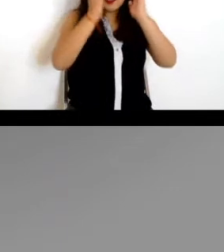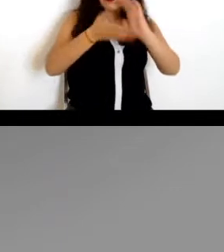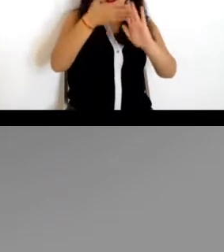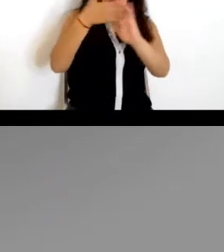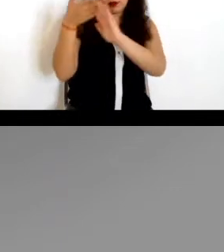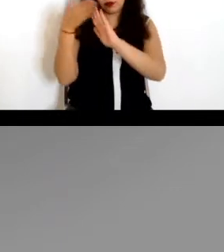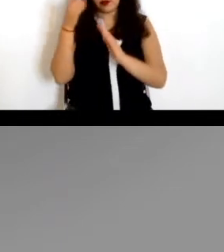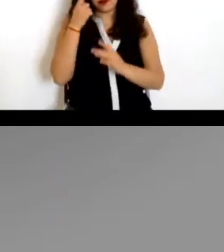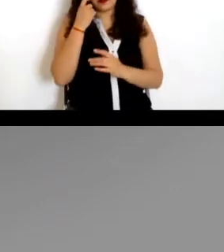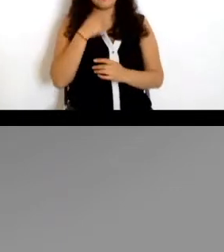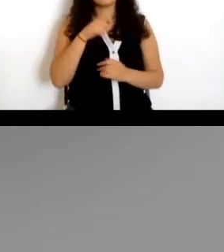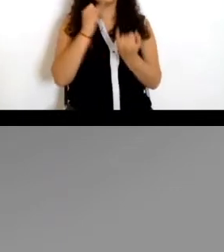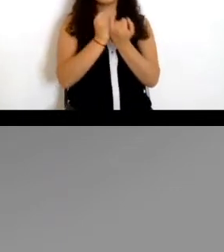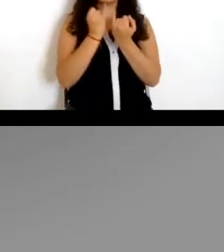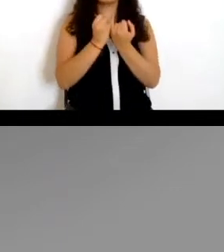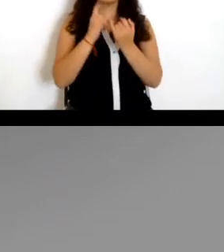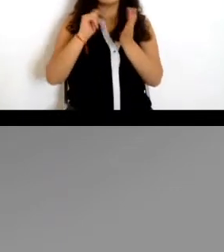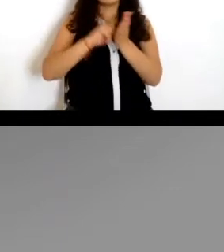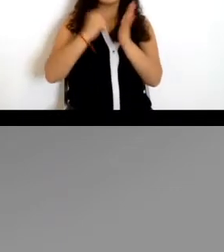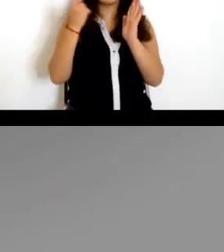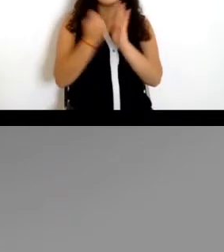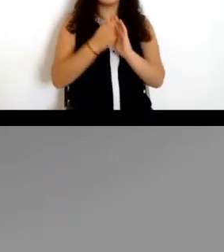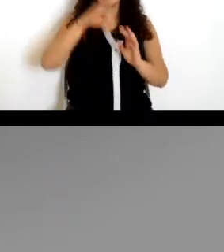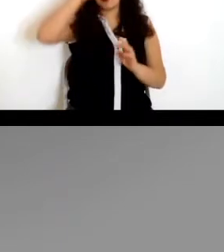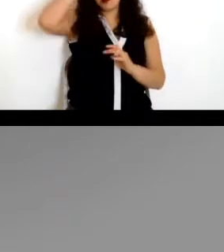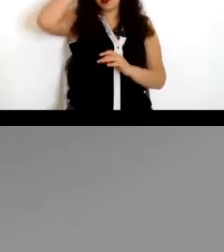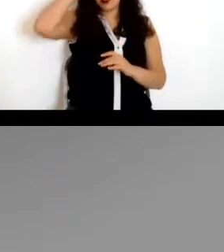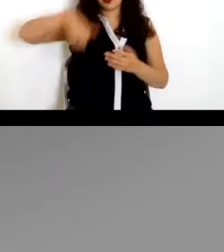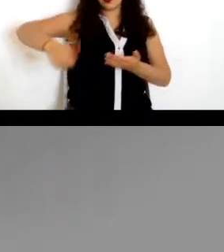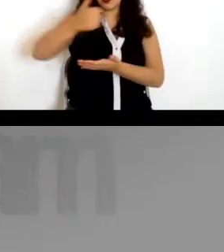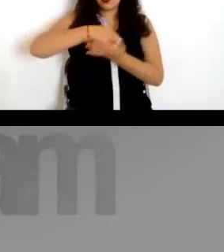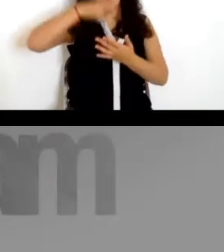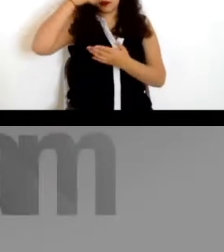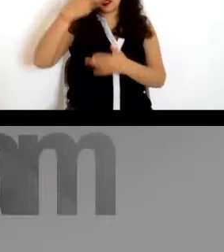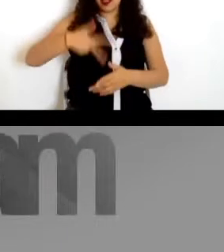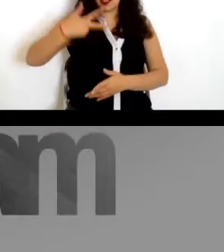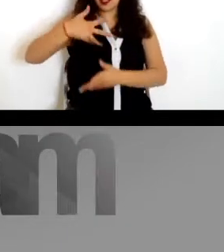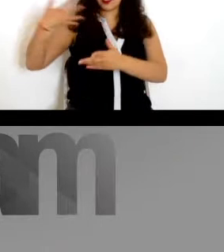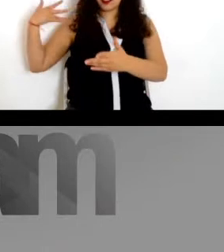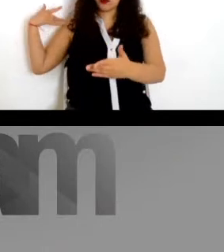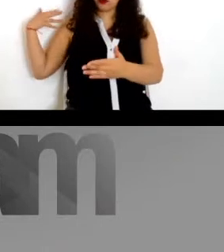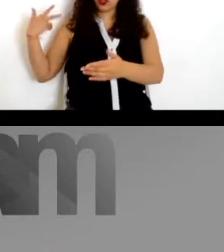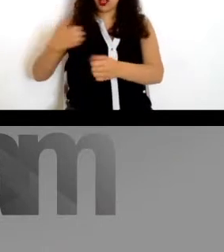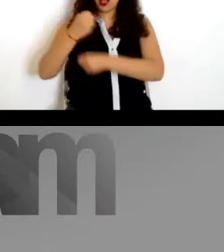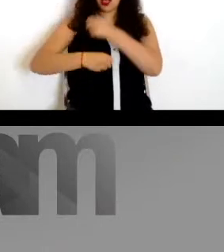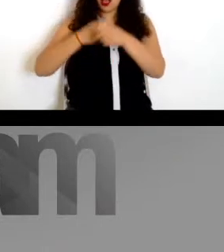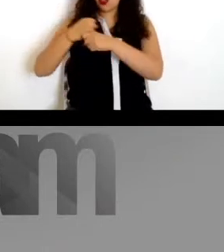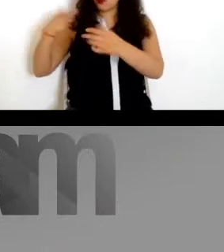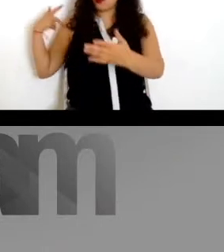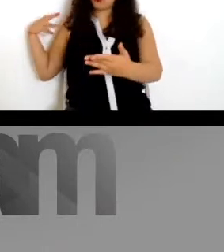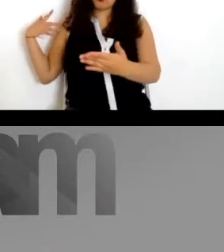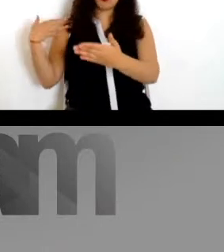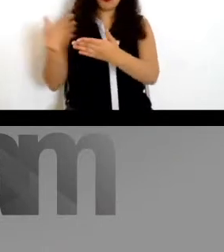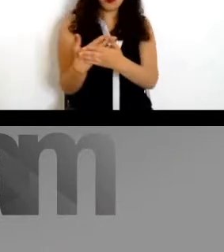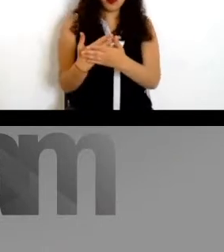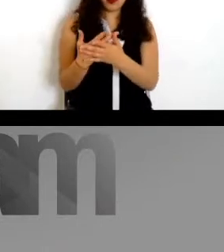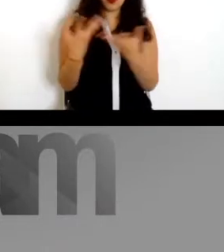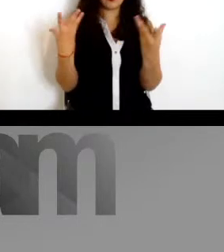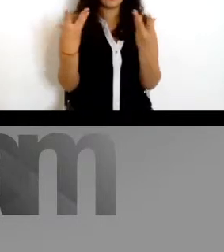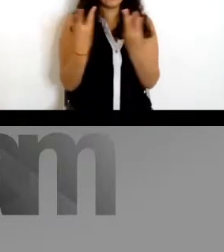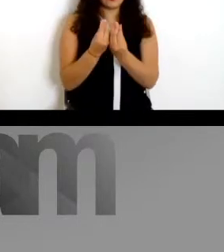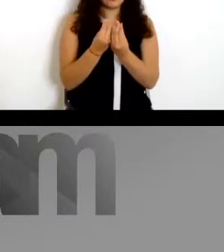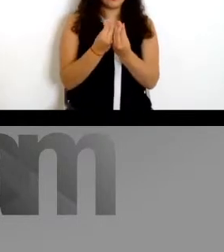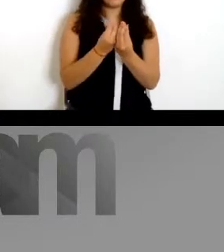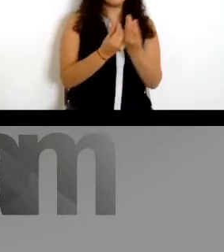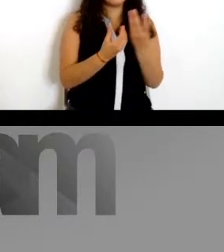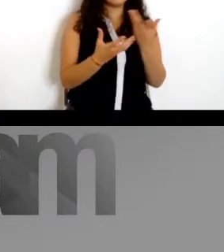el Tecnológico de Monterrey Campus Ciudad de México, que por más de 13 años hemos emprendido el proyecto de colaboración denominado Arquitec.